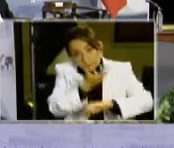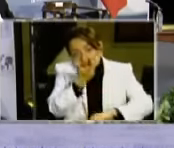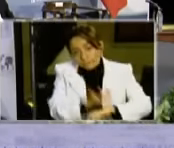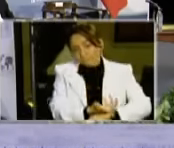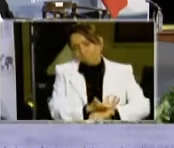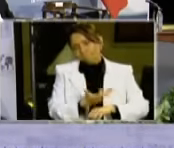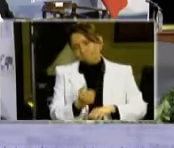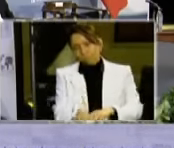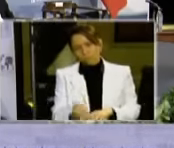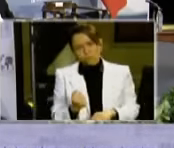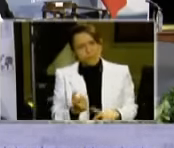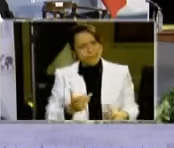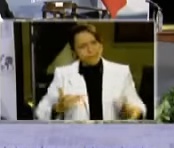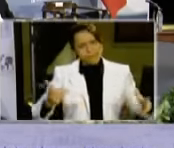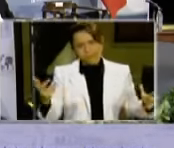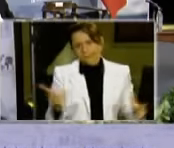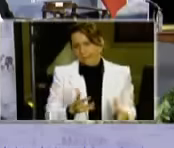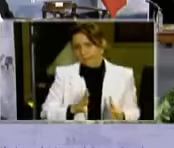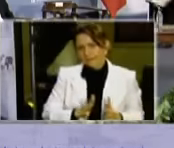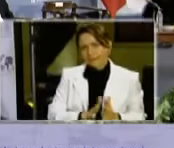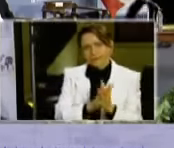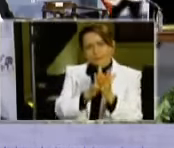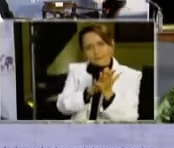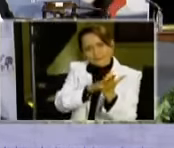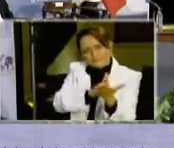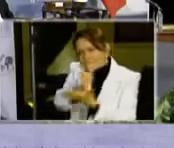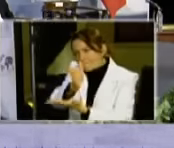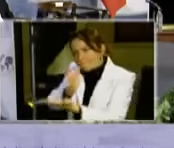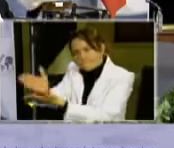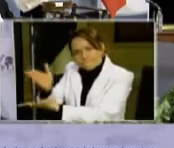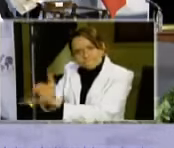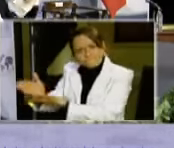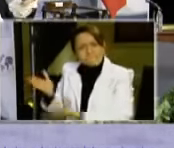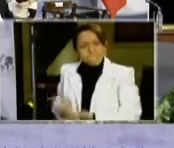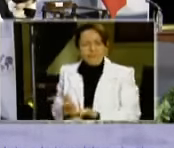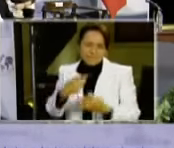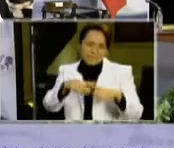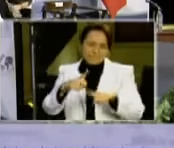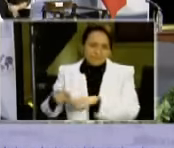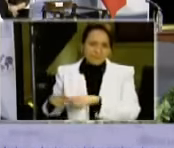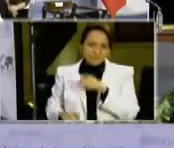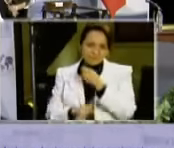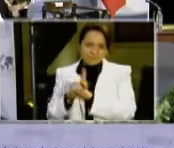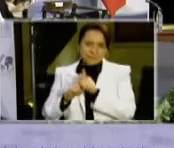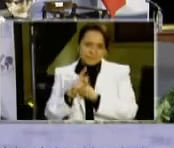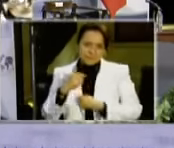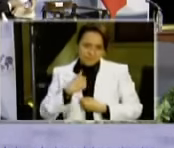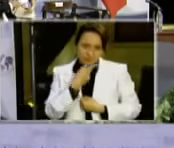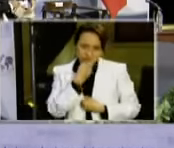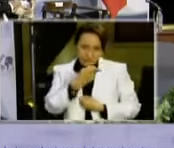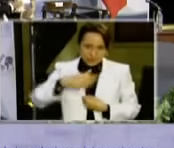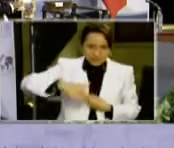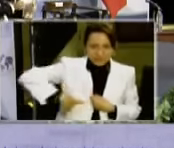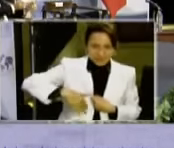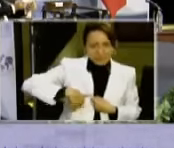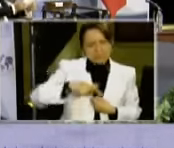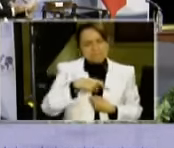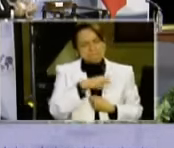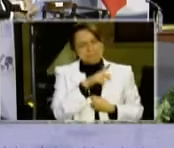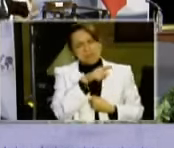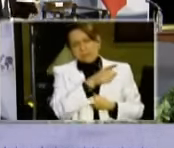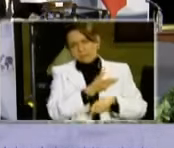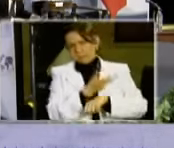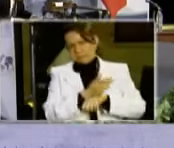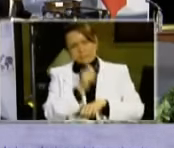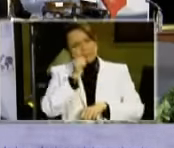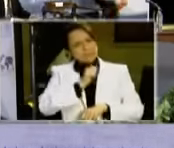predominante en la mayor parte de los focos de conflicto que hemos mencionado, y Canadá como miembro de la OTAN ha jugado también un papel